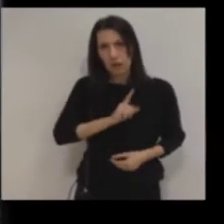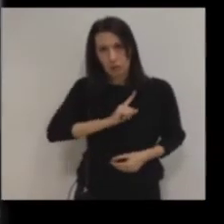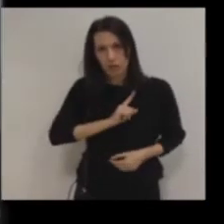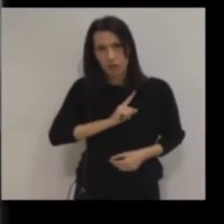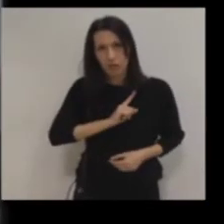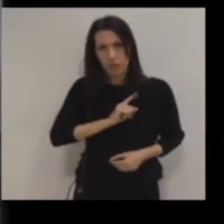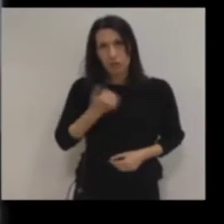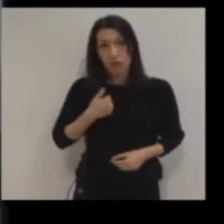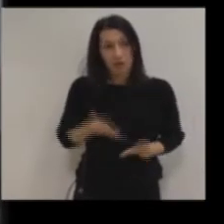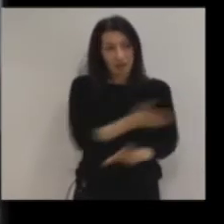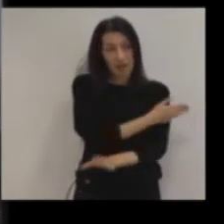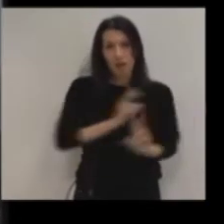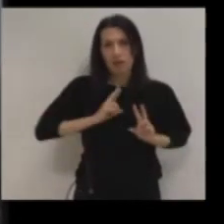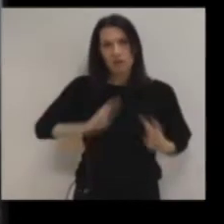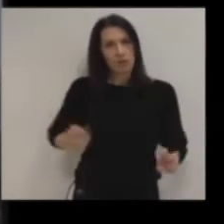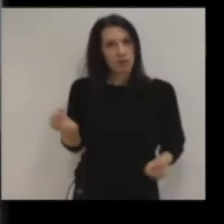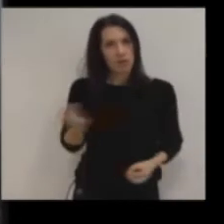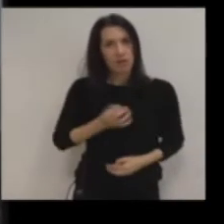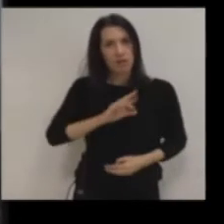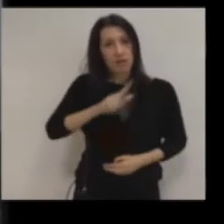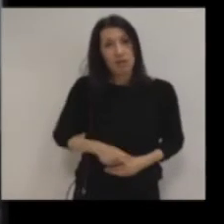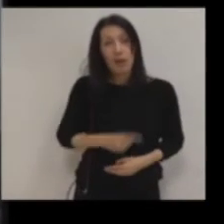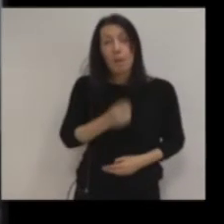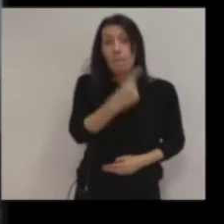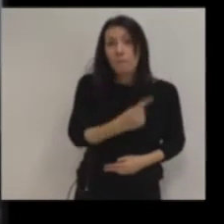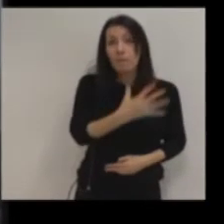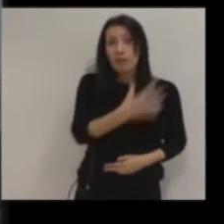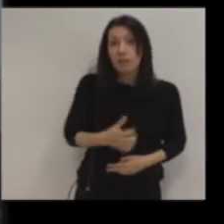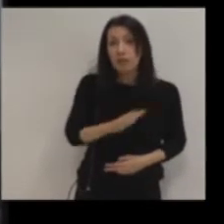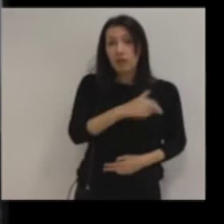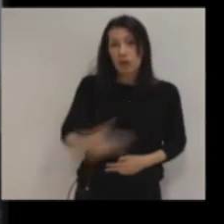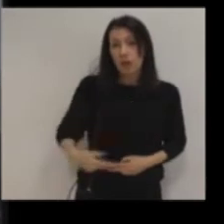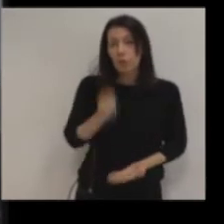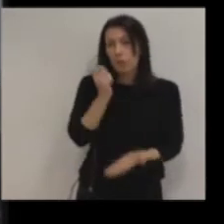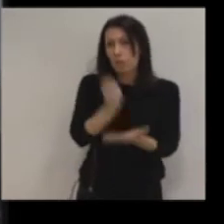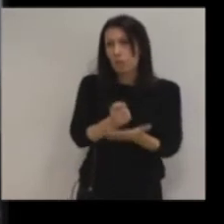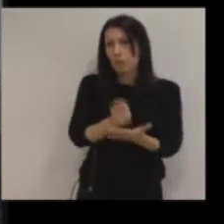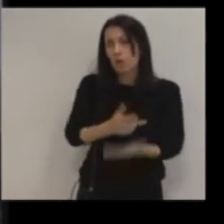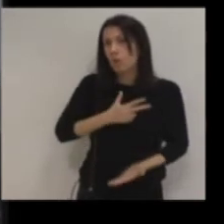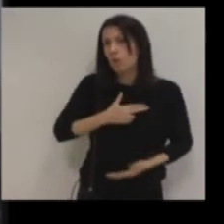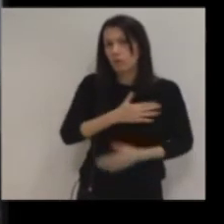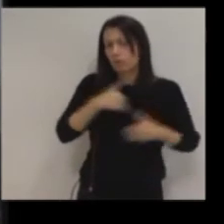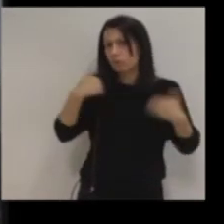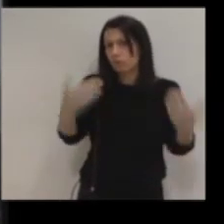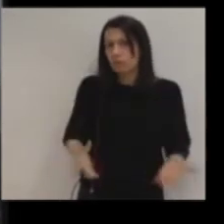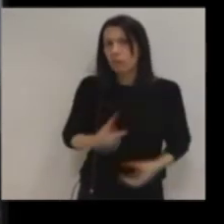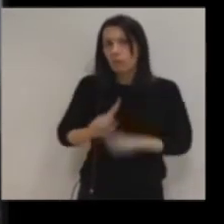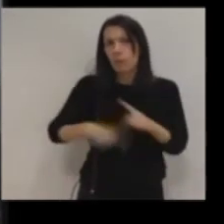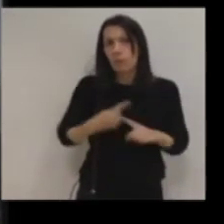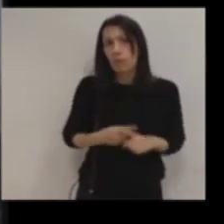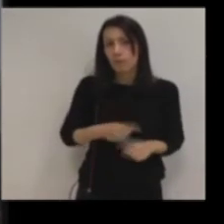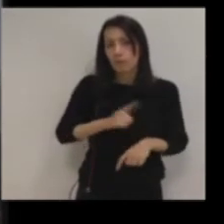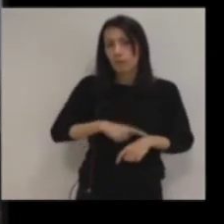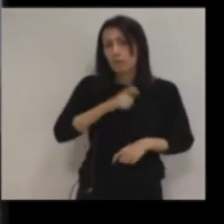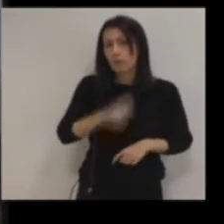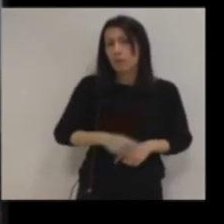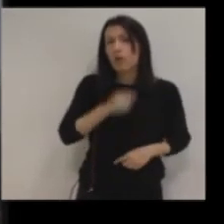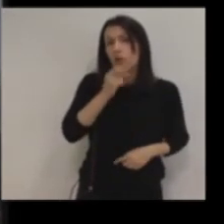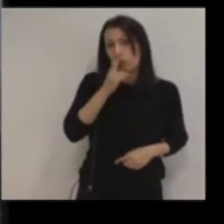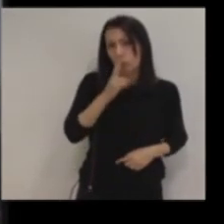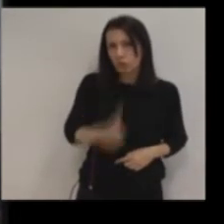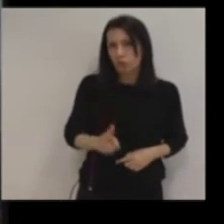tenía que haber pasado desde el principio 1.500 euros después de abogados o lo que fuera, más 2 años